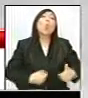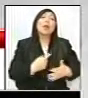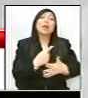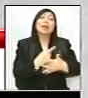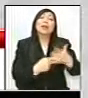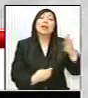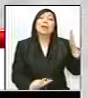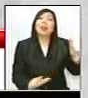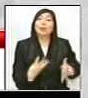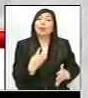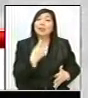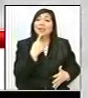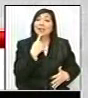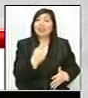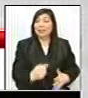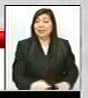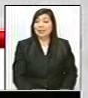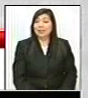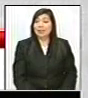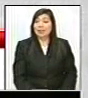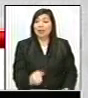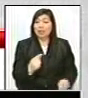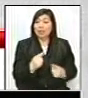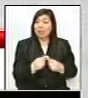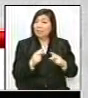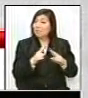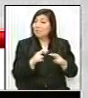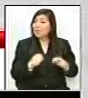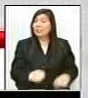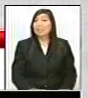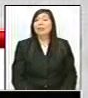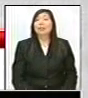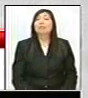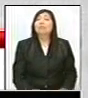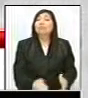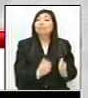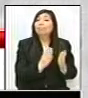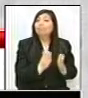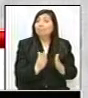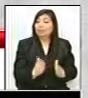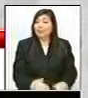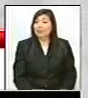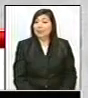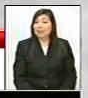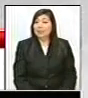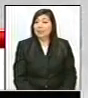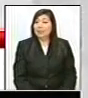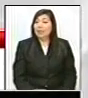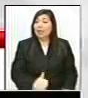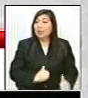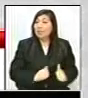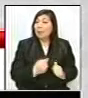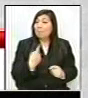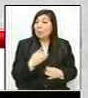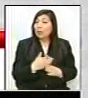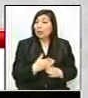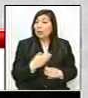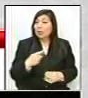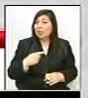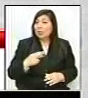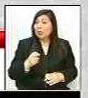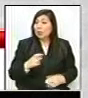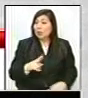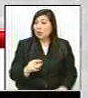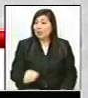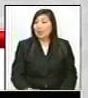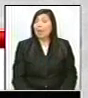puntos se hace referencia como objeto de investigación determinar acciones por parte del doctor Hinostroza